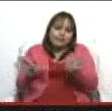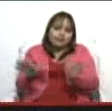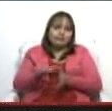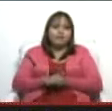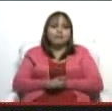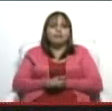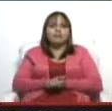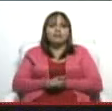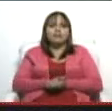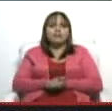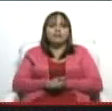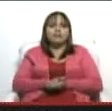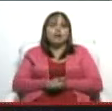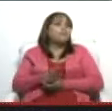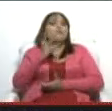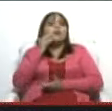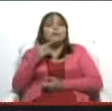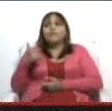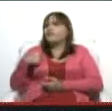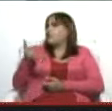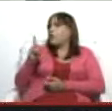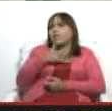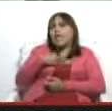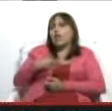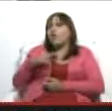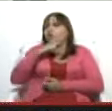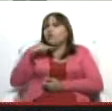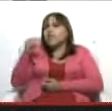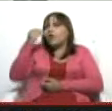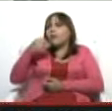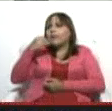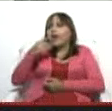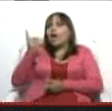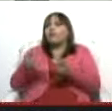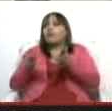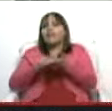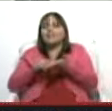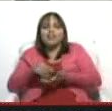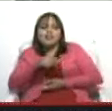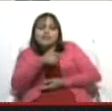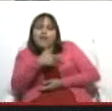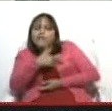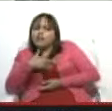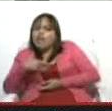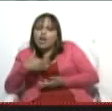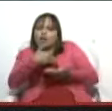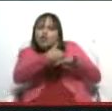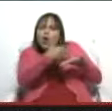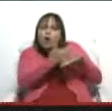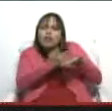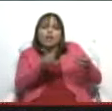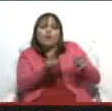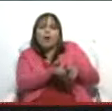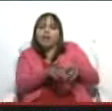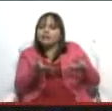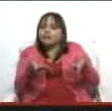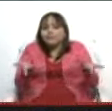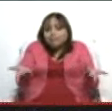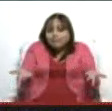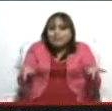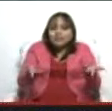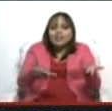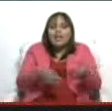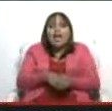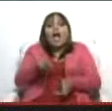Usted trata de no comer dulce todos los días, pero tiene compulsión a la repetición y va y se come su buen pedazo de torta a las 5 de la tarde. Hay sectores que